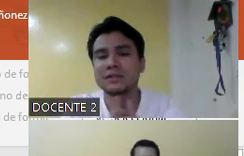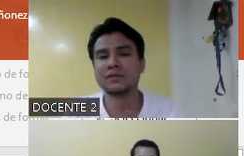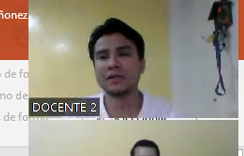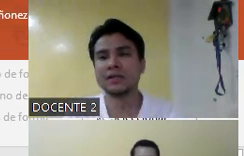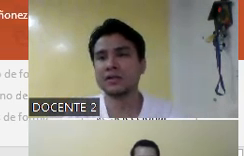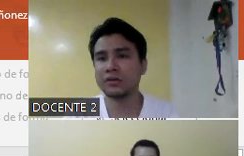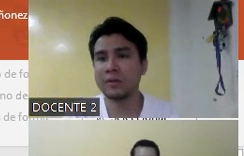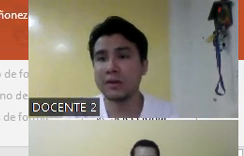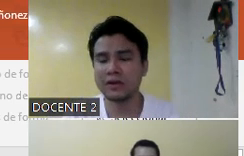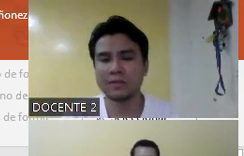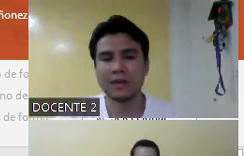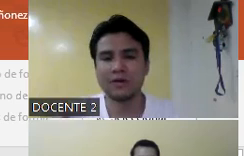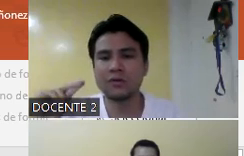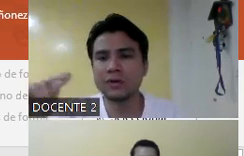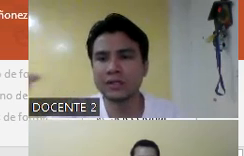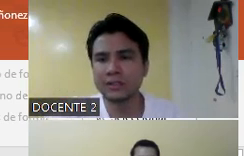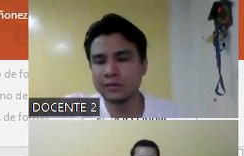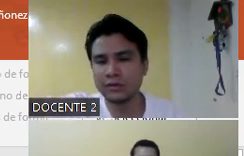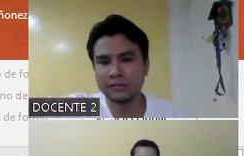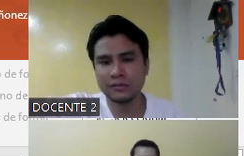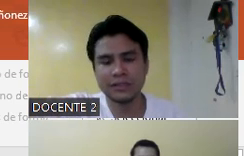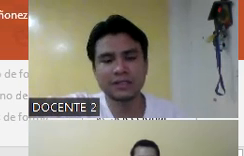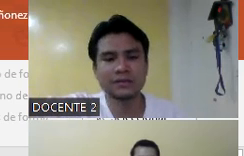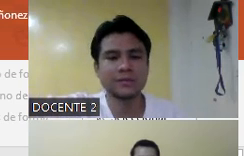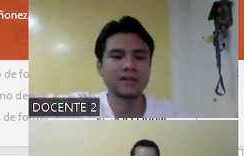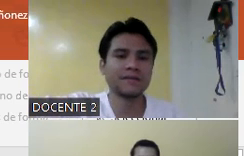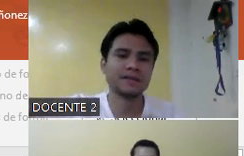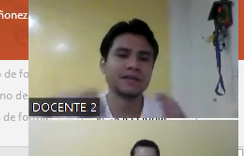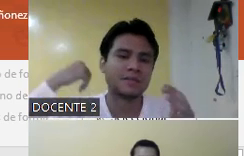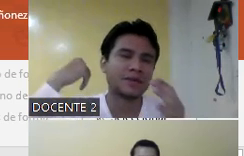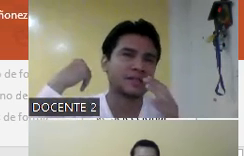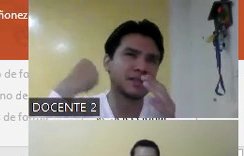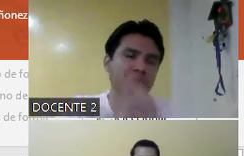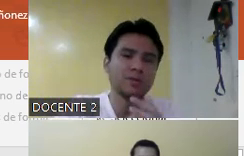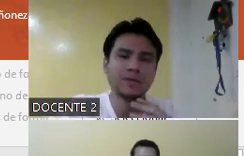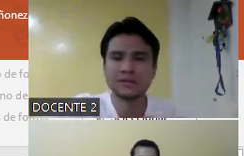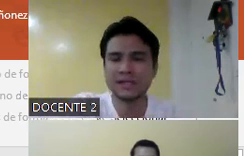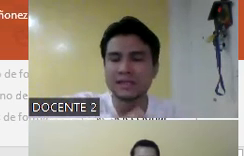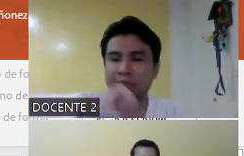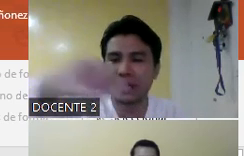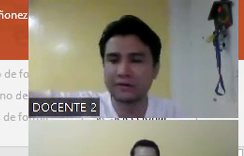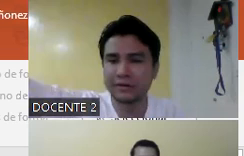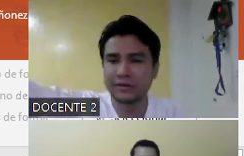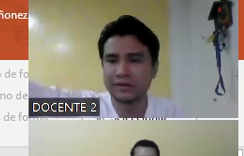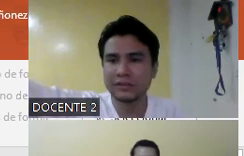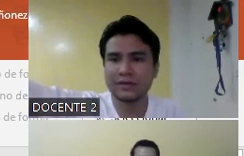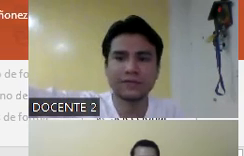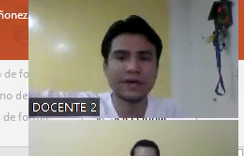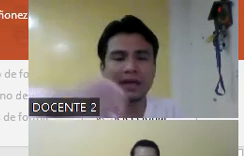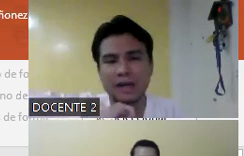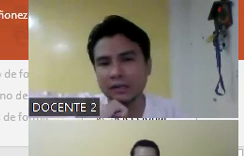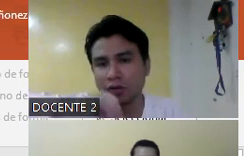pero mientras estoy tranquilito no me va a doler. Pero hubo un estímulo y ese umbral diferencial por ese estímulo mío se disparó. O